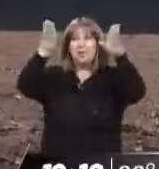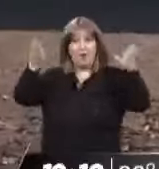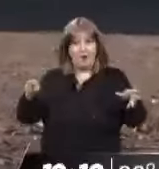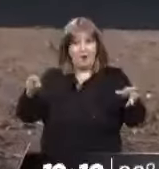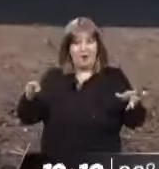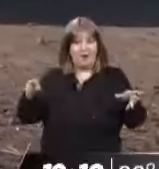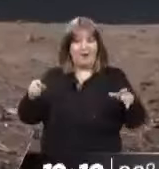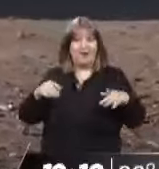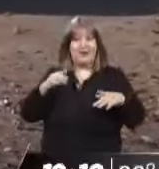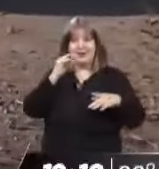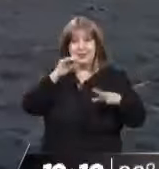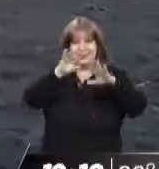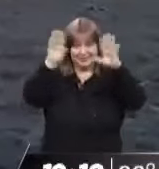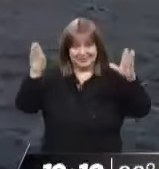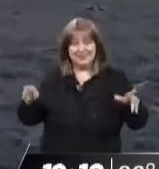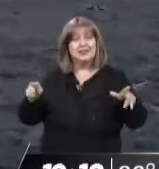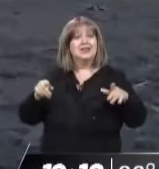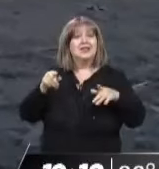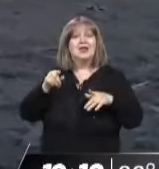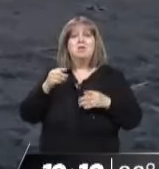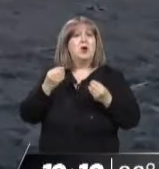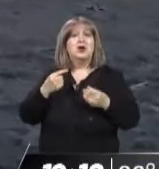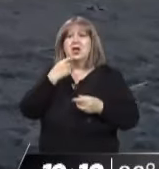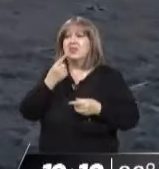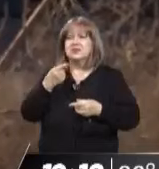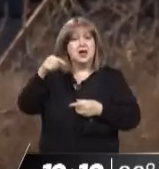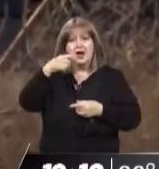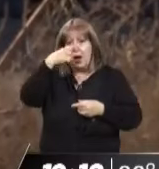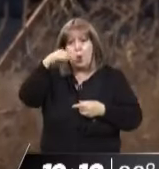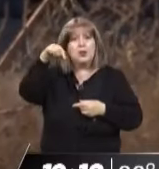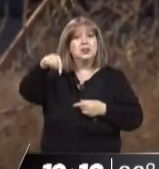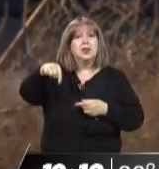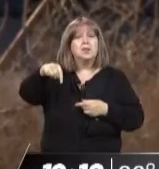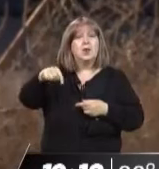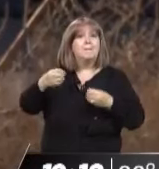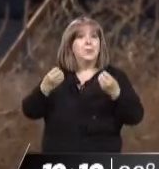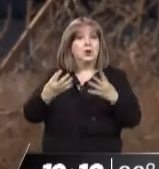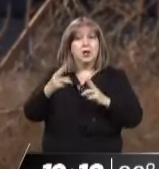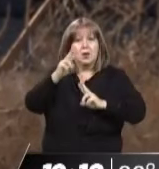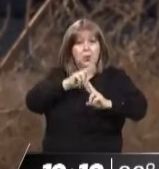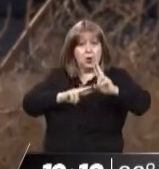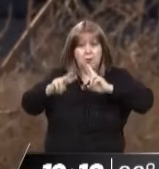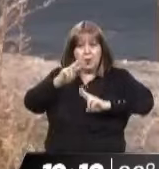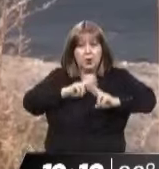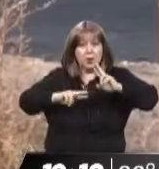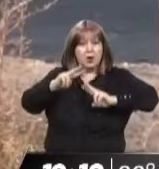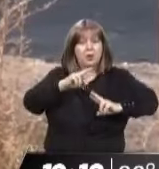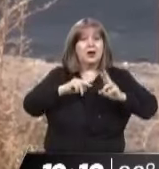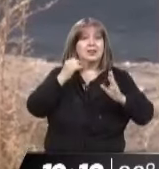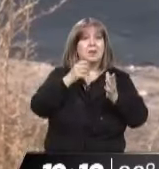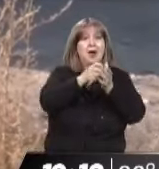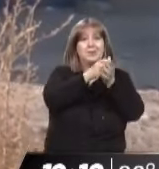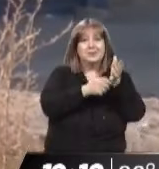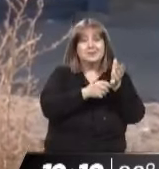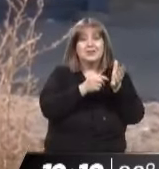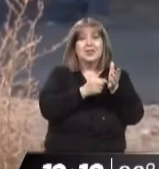este lugar habría sido la última vez donde estuvo Abigail? Porque cuando se la buscó con el rastrillaje y la